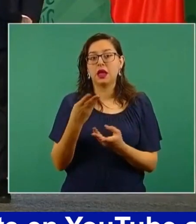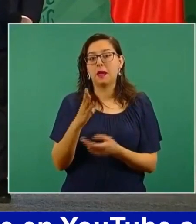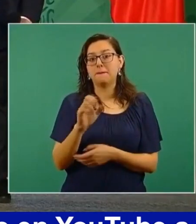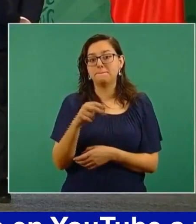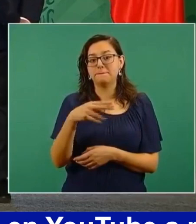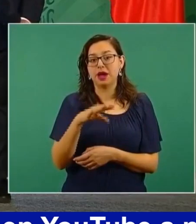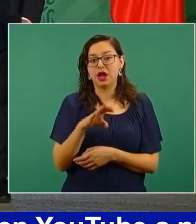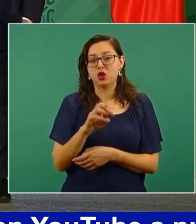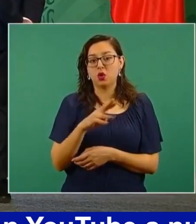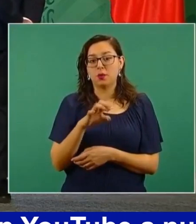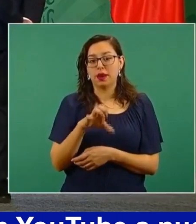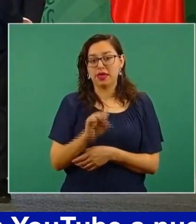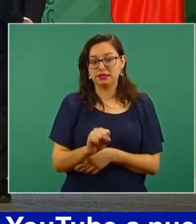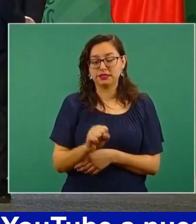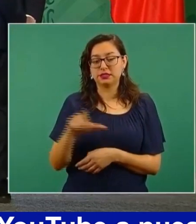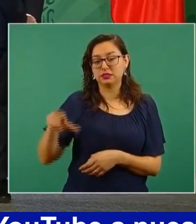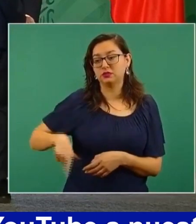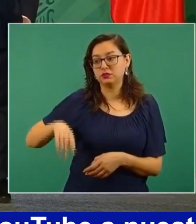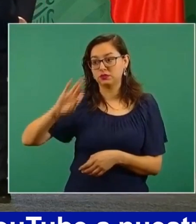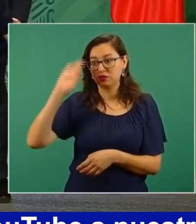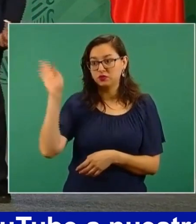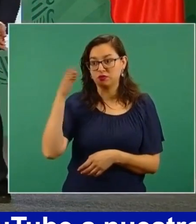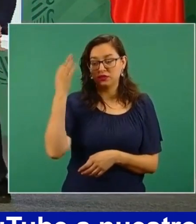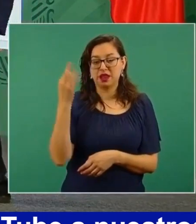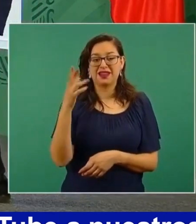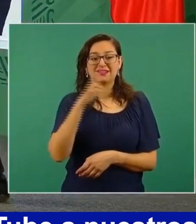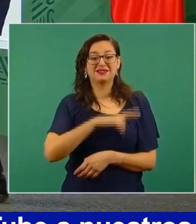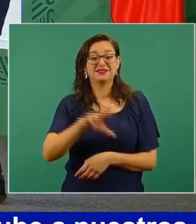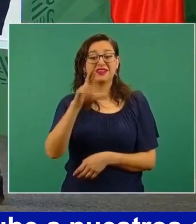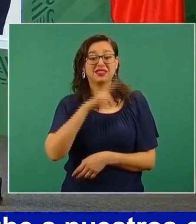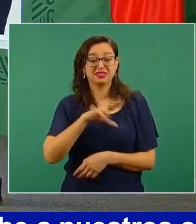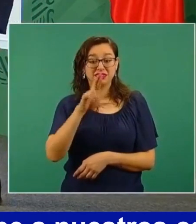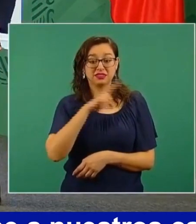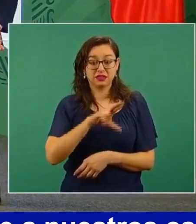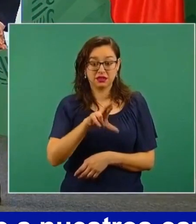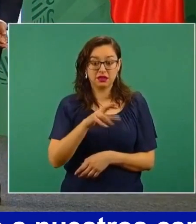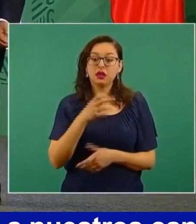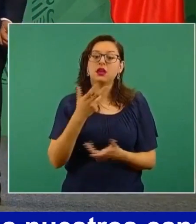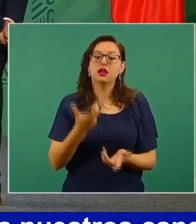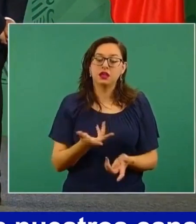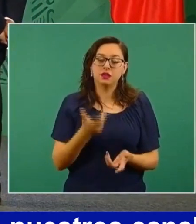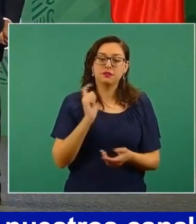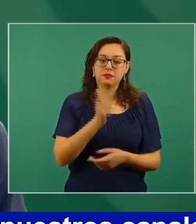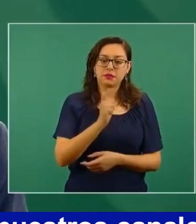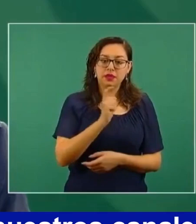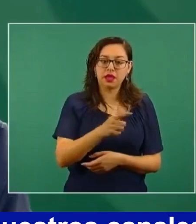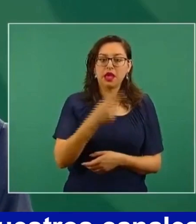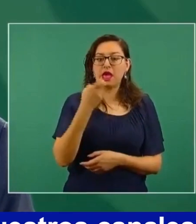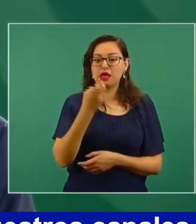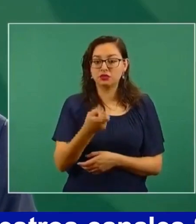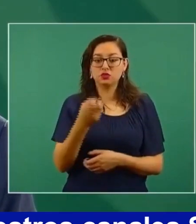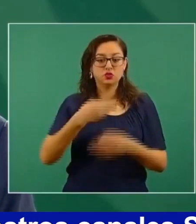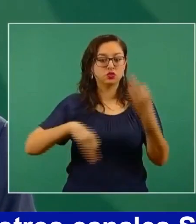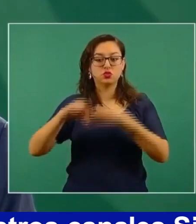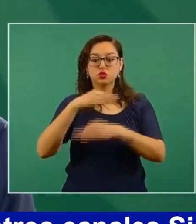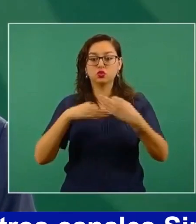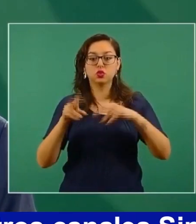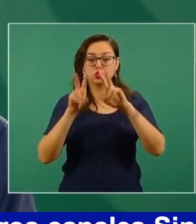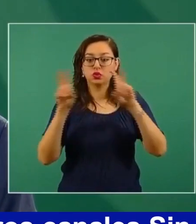y el gobierno federal. Todo esto se está llevando en colaboración con Naciones Unidas, siguiendo la